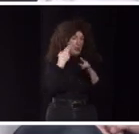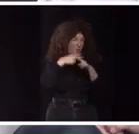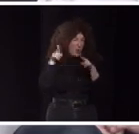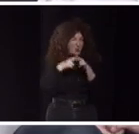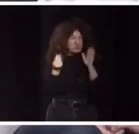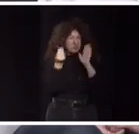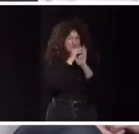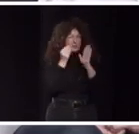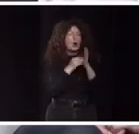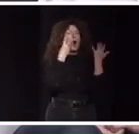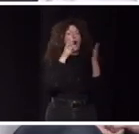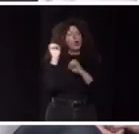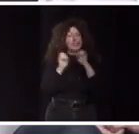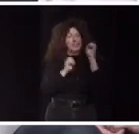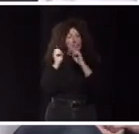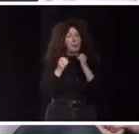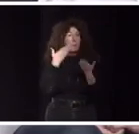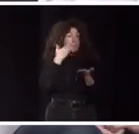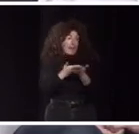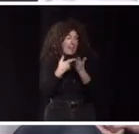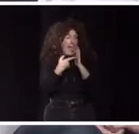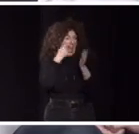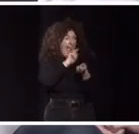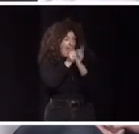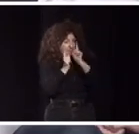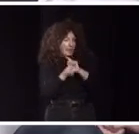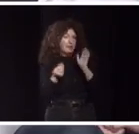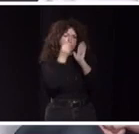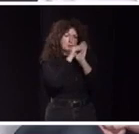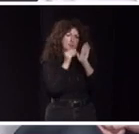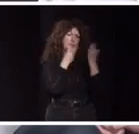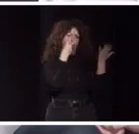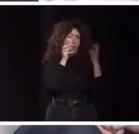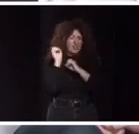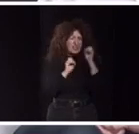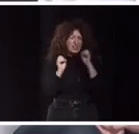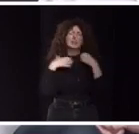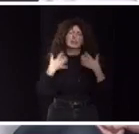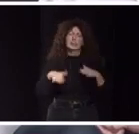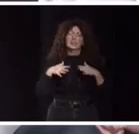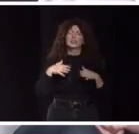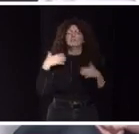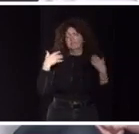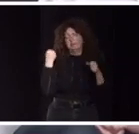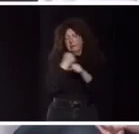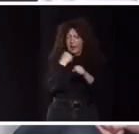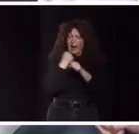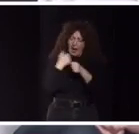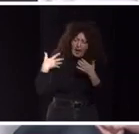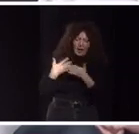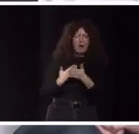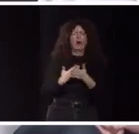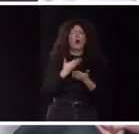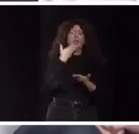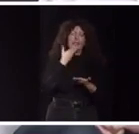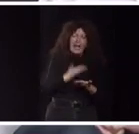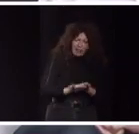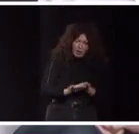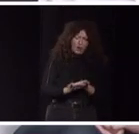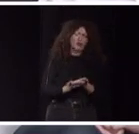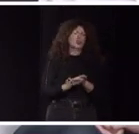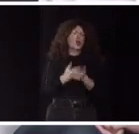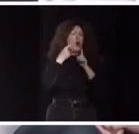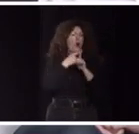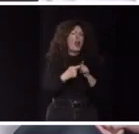del 80%. Ha sido un ejercicio muy tedioso, ha sido un ejercicio muy largo, y por